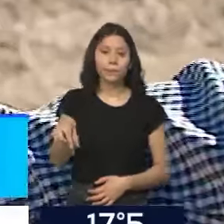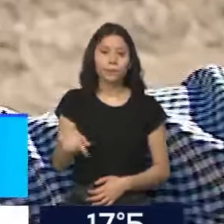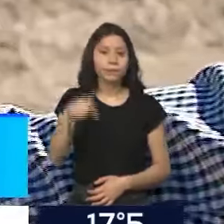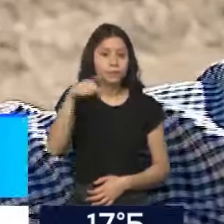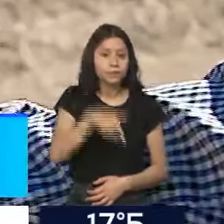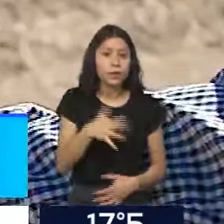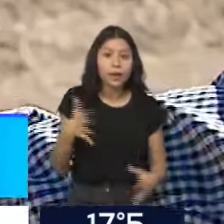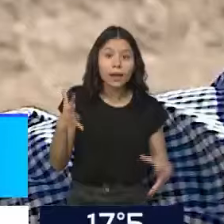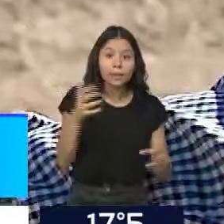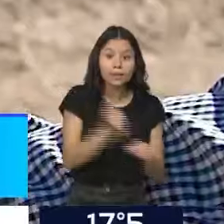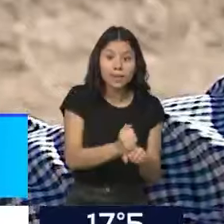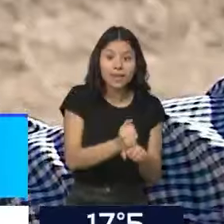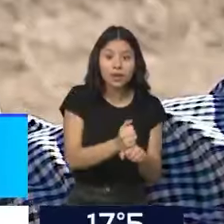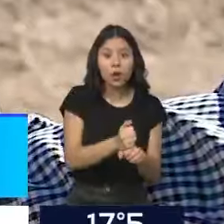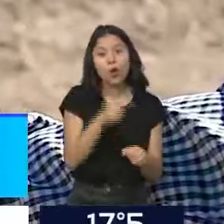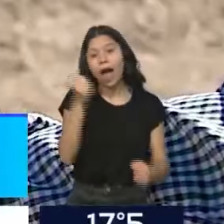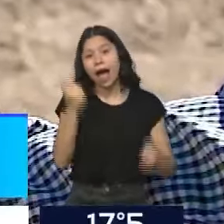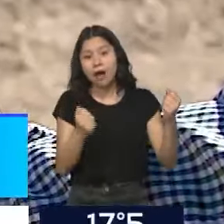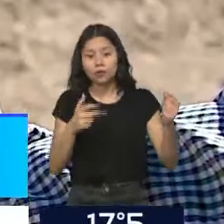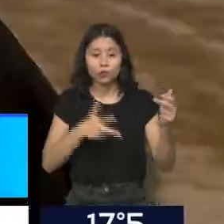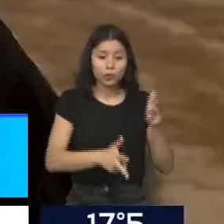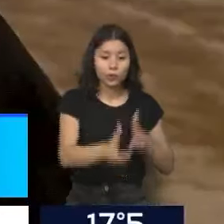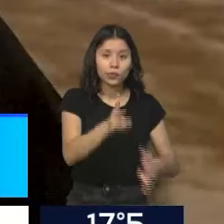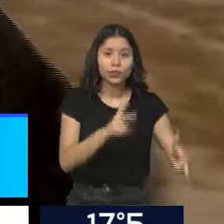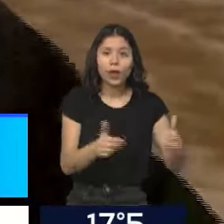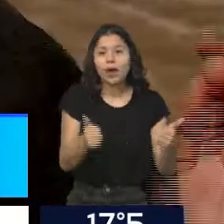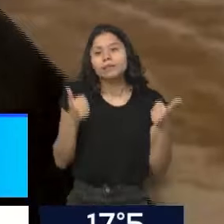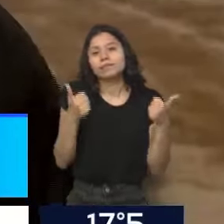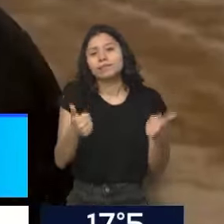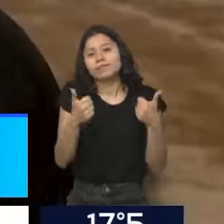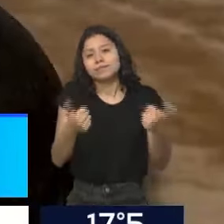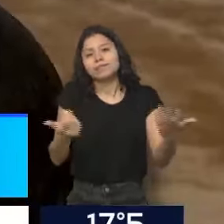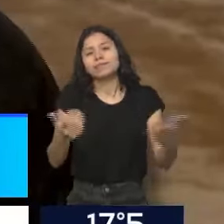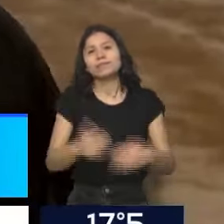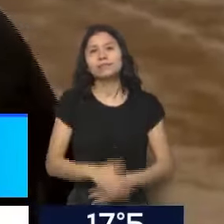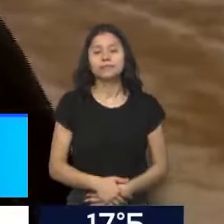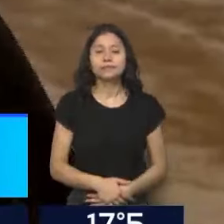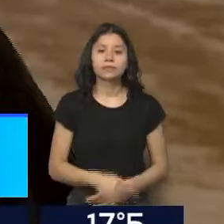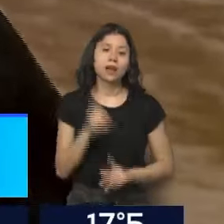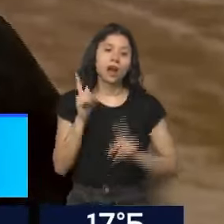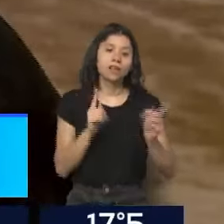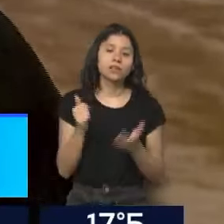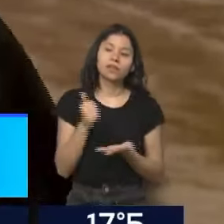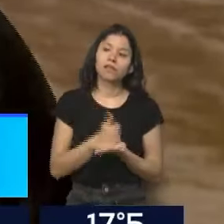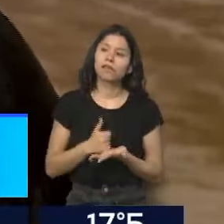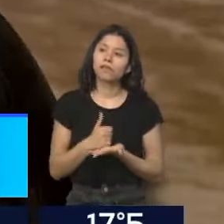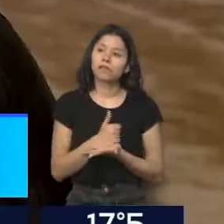ya están los vehículos pasando. A veces estás ahí un rato esperando